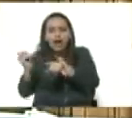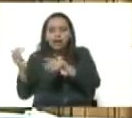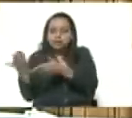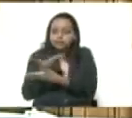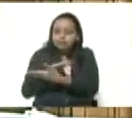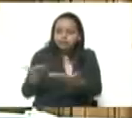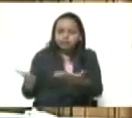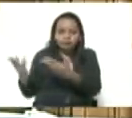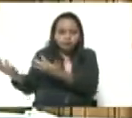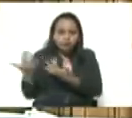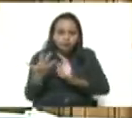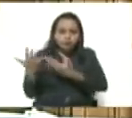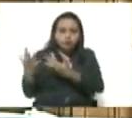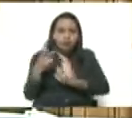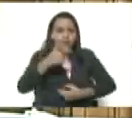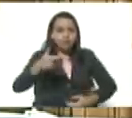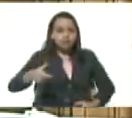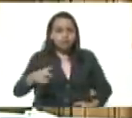recibiendo